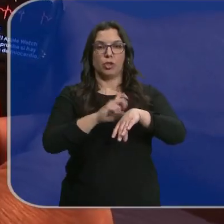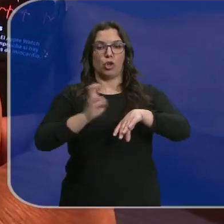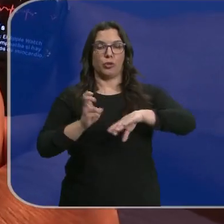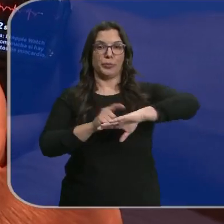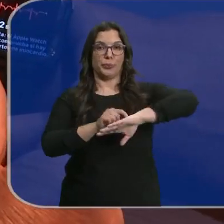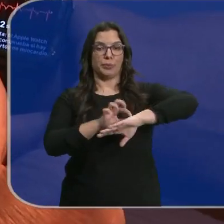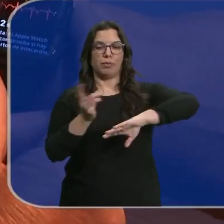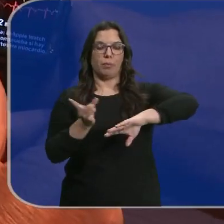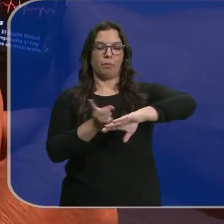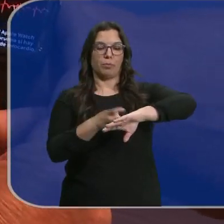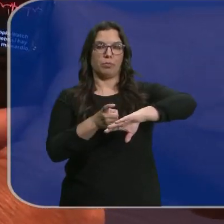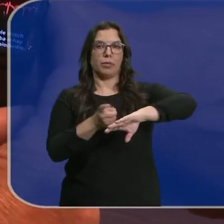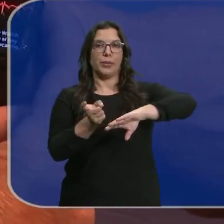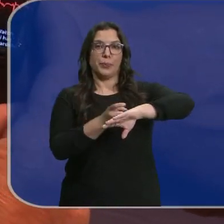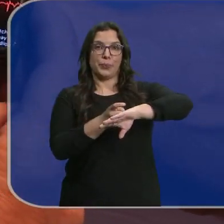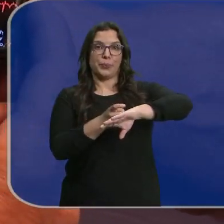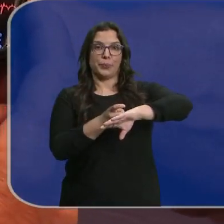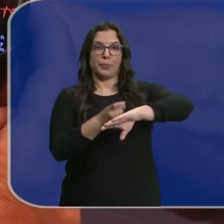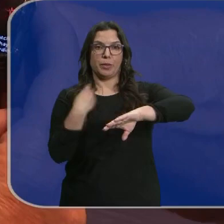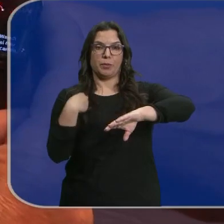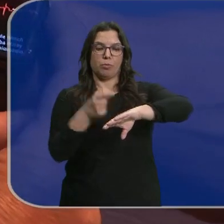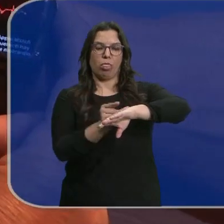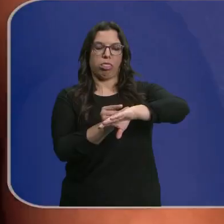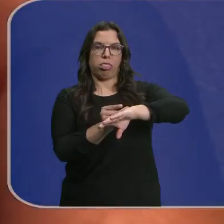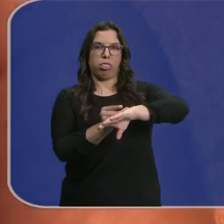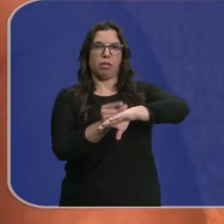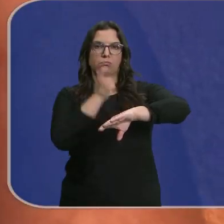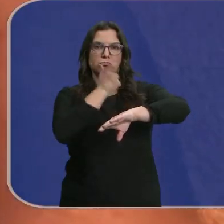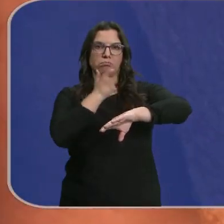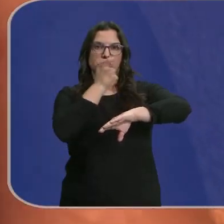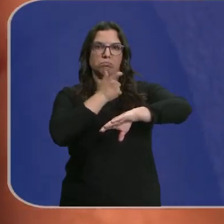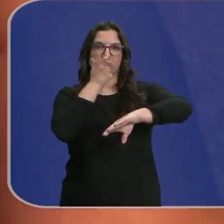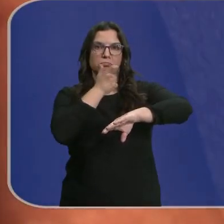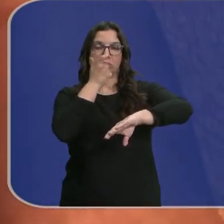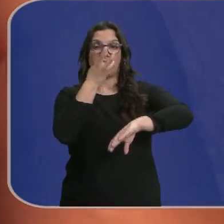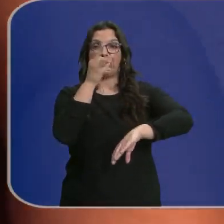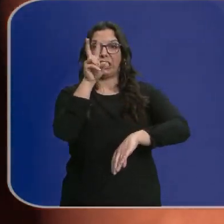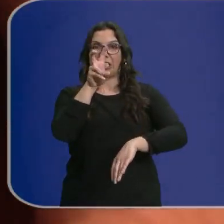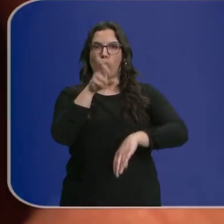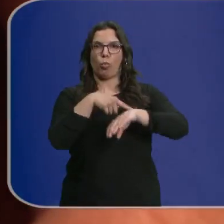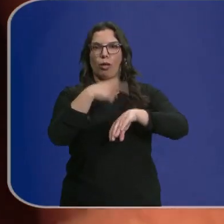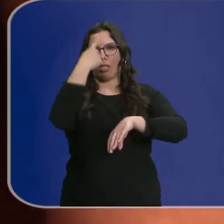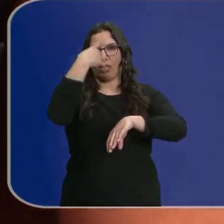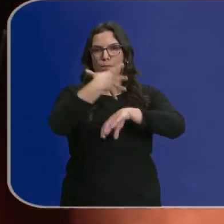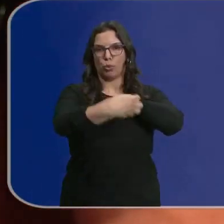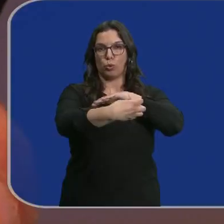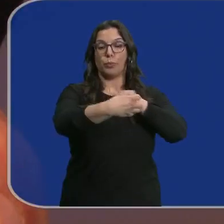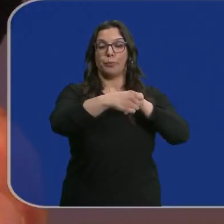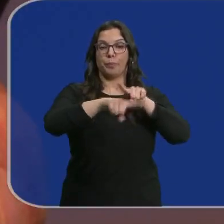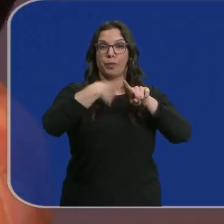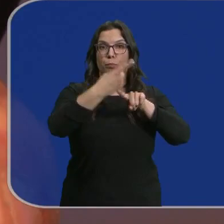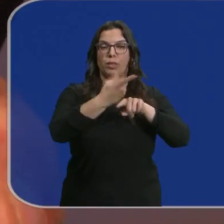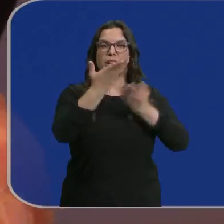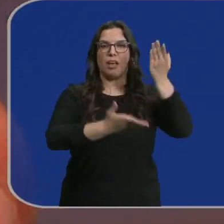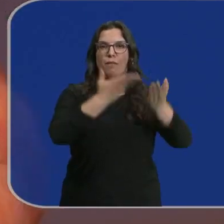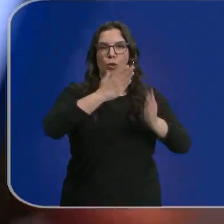contraria a la que lleva el reloj, mantenga el dedo en la corona digital. Espere. El registro dura 30 segundos. Al finalizar recibirá